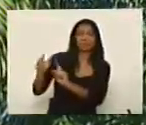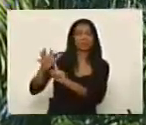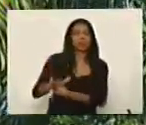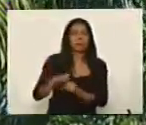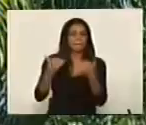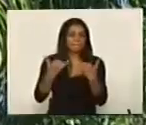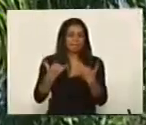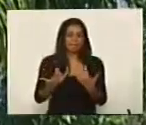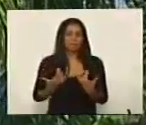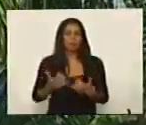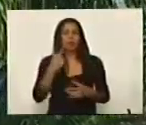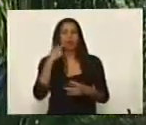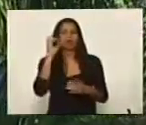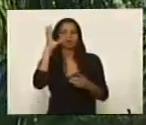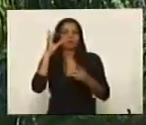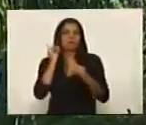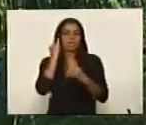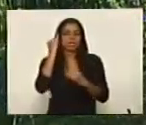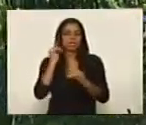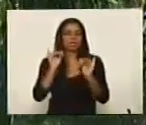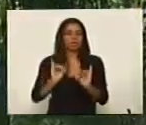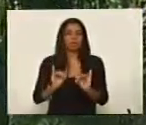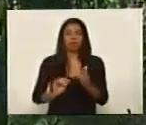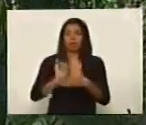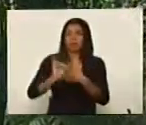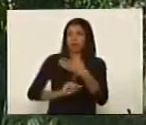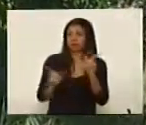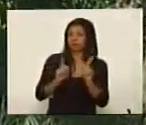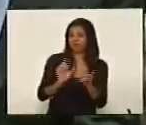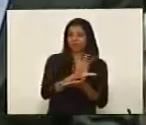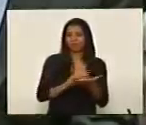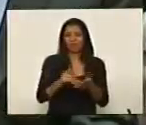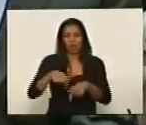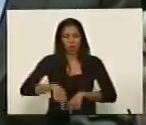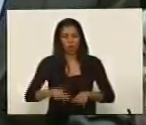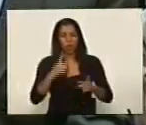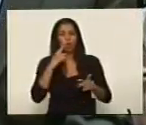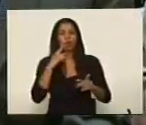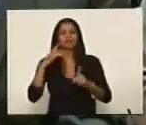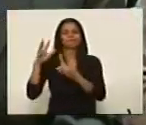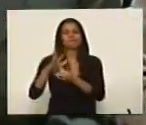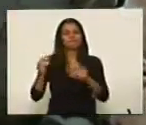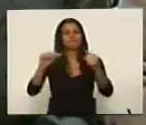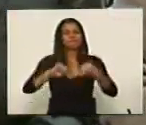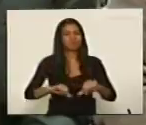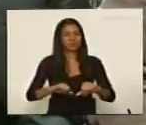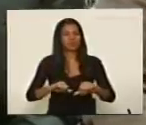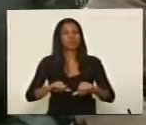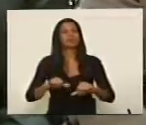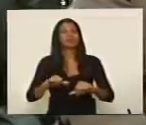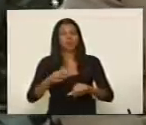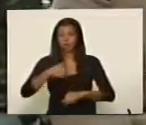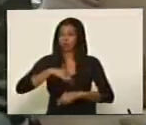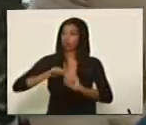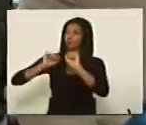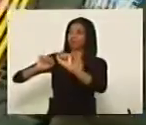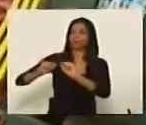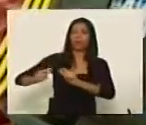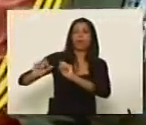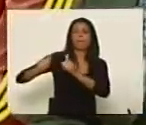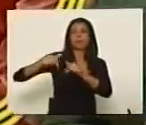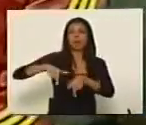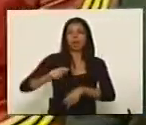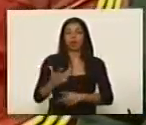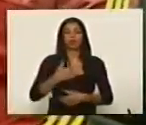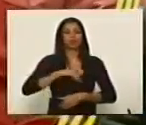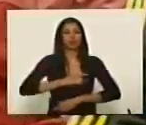el mismo terreno, con las mismas armas y con los mismos instrumentos del enemigo. Hoy esta guerra económica y particularmente la ofensiva que estamos comenzando el día de hoy, lo